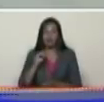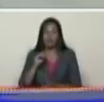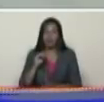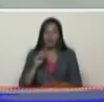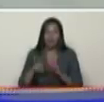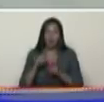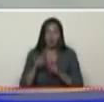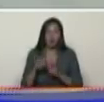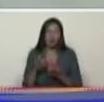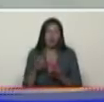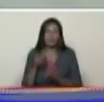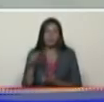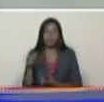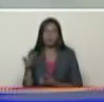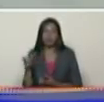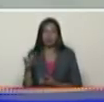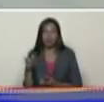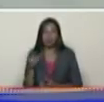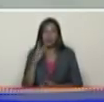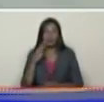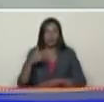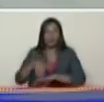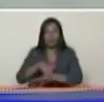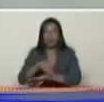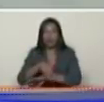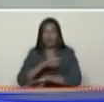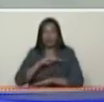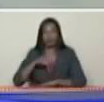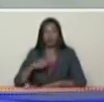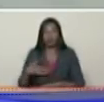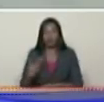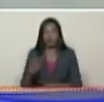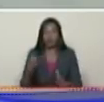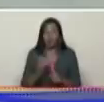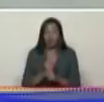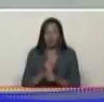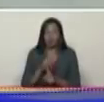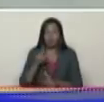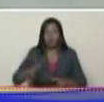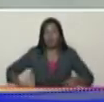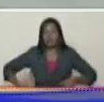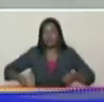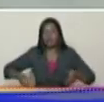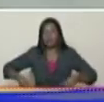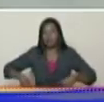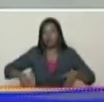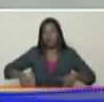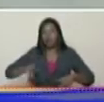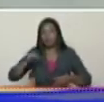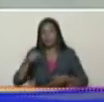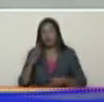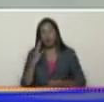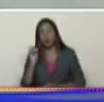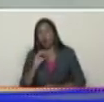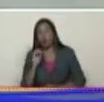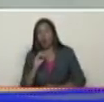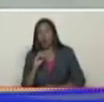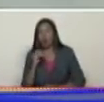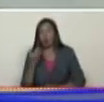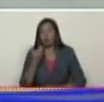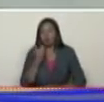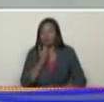algún compatriota que esté en situación de calle, nosotros podemos encontrarlo que esté en silla de ruedas o que tiene una enfermedad